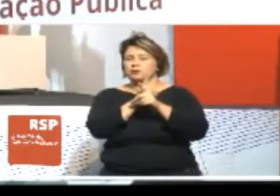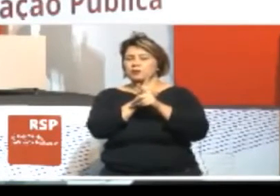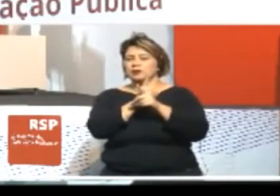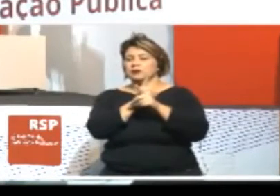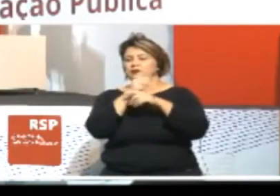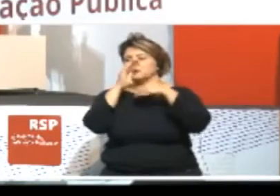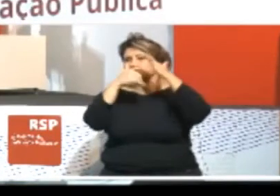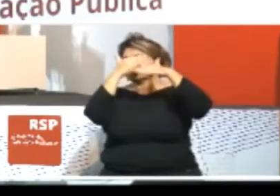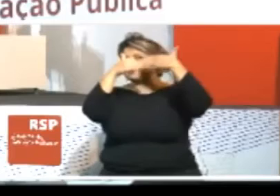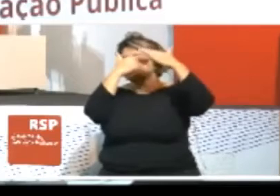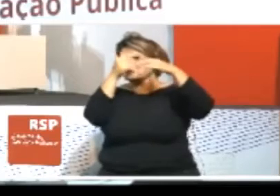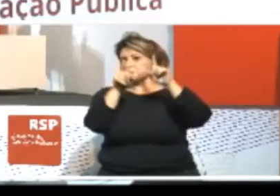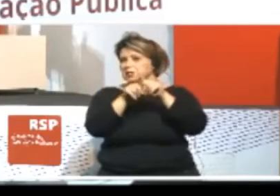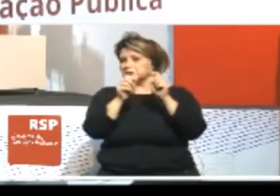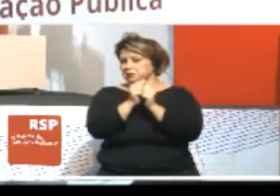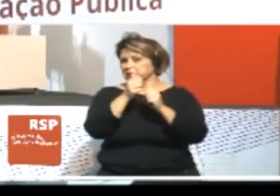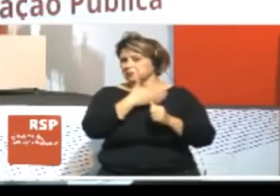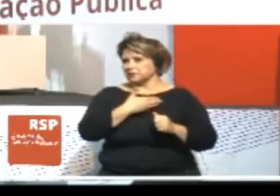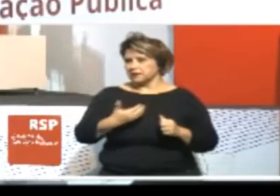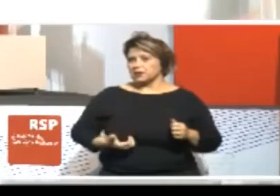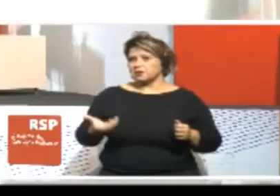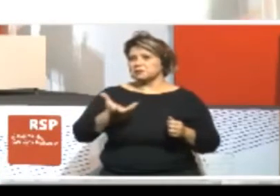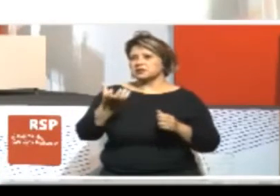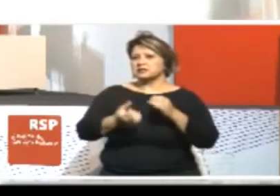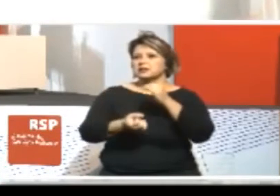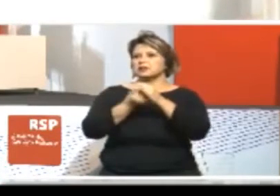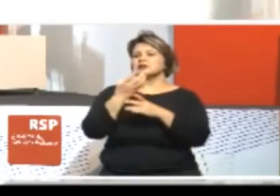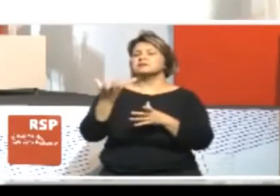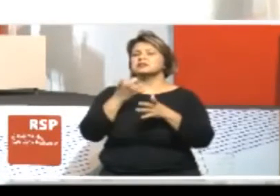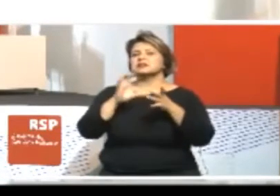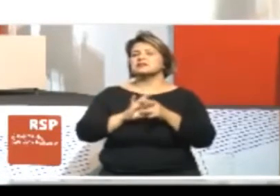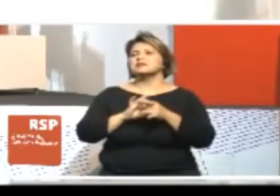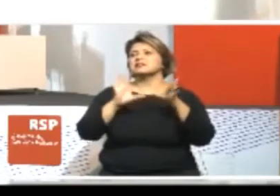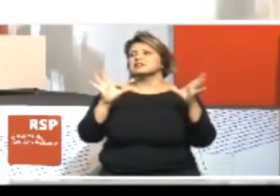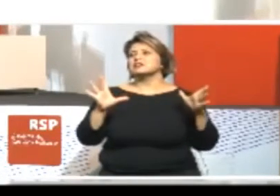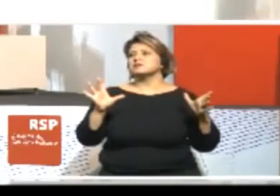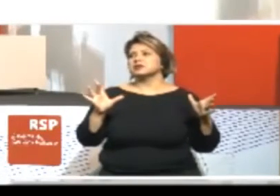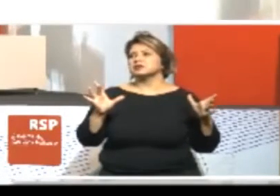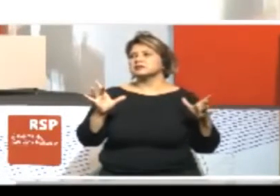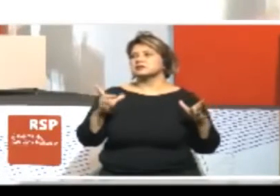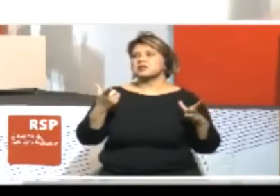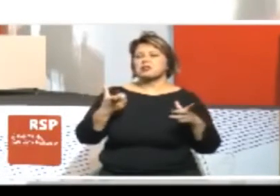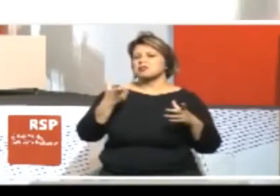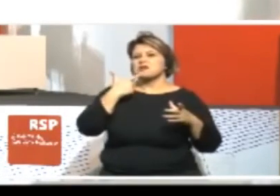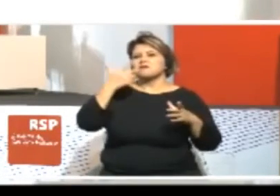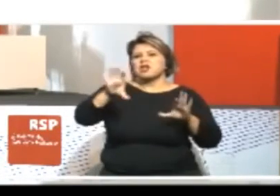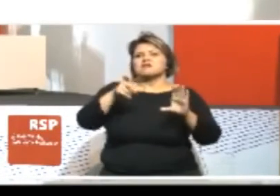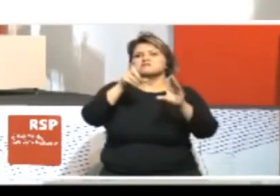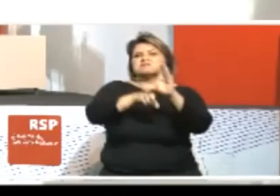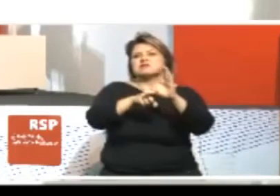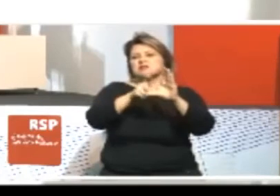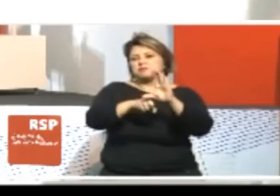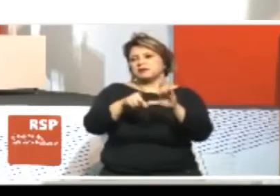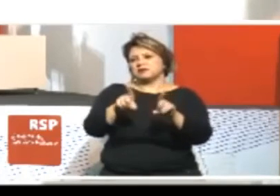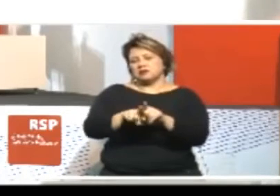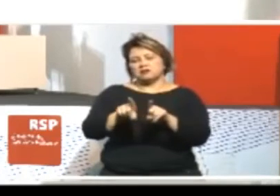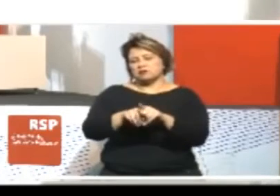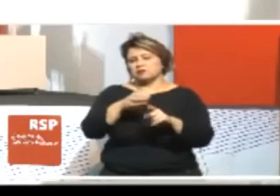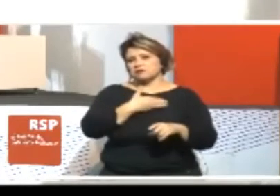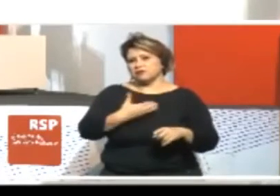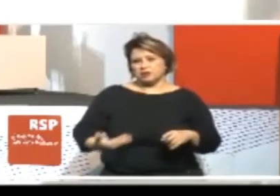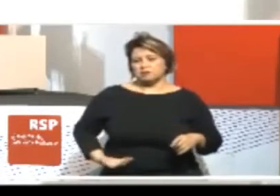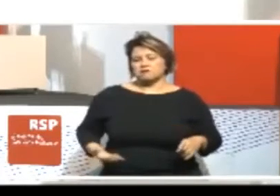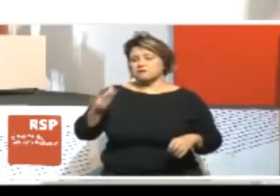crear independencia, no depender de un gobierno central para poder desarrollarnos.